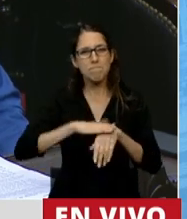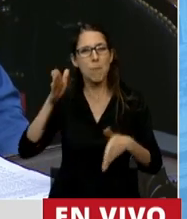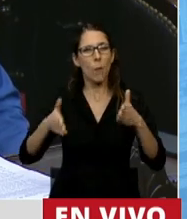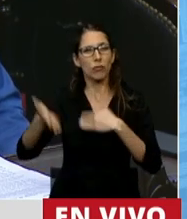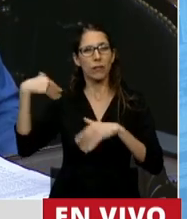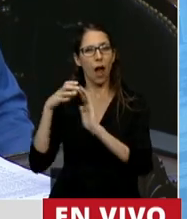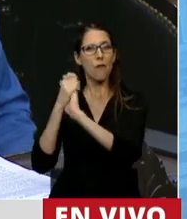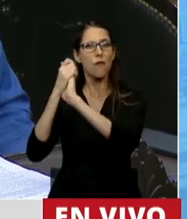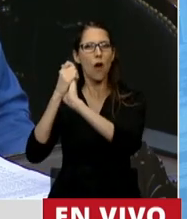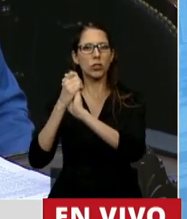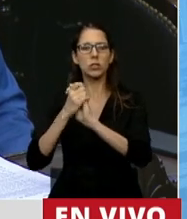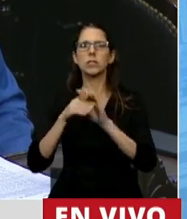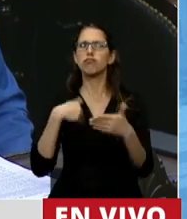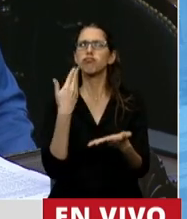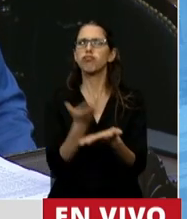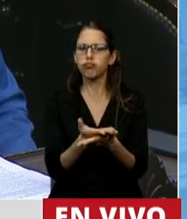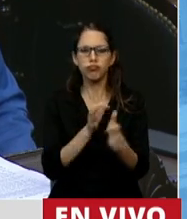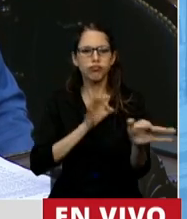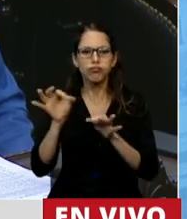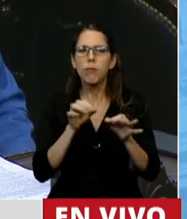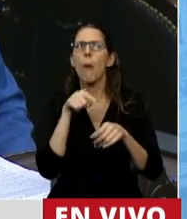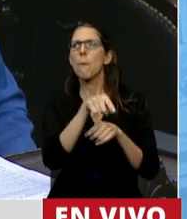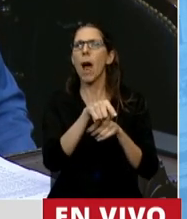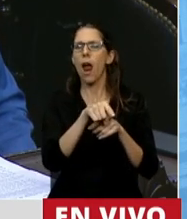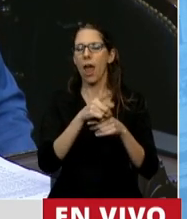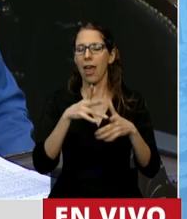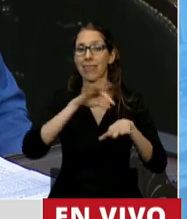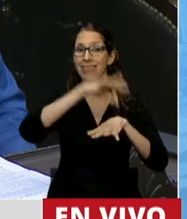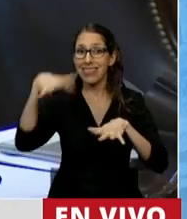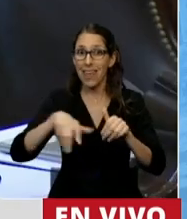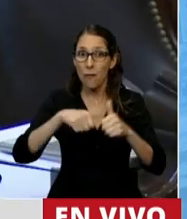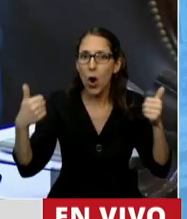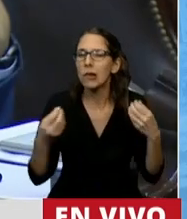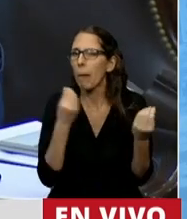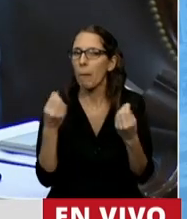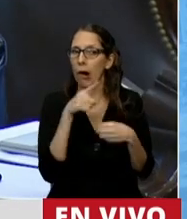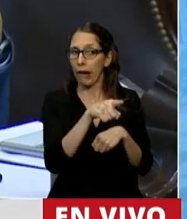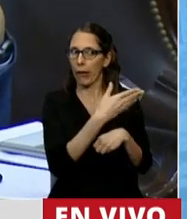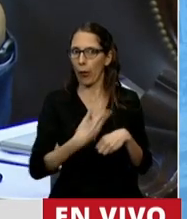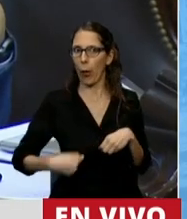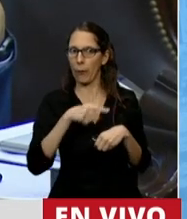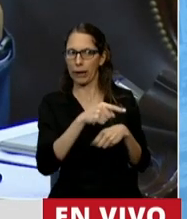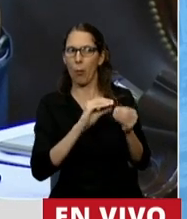del divorcio, era para tapar los conflictos de su gobierno, que tuvo serias dificultades.